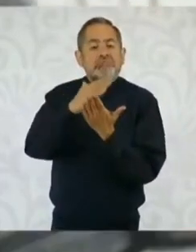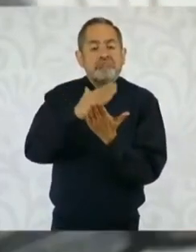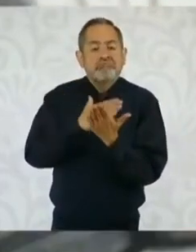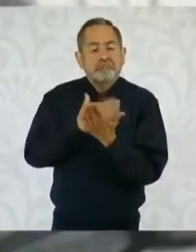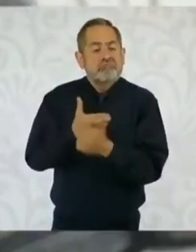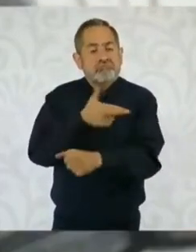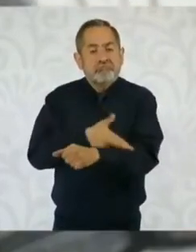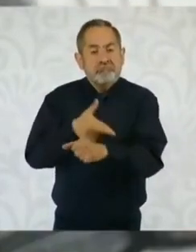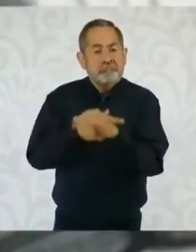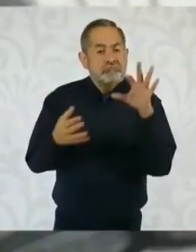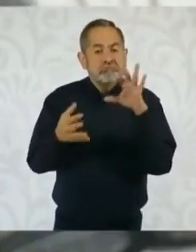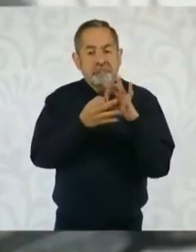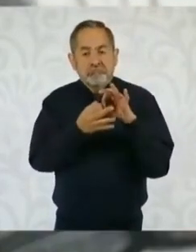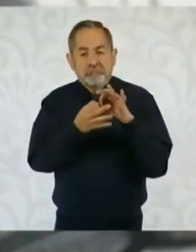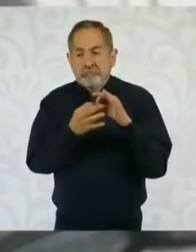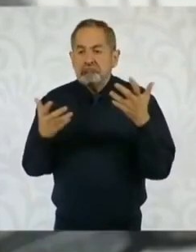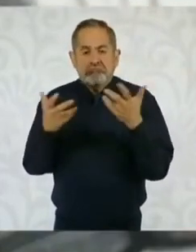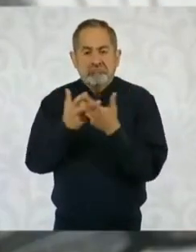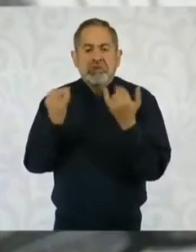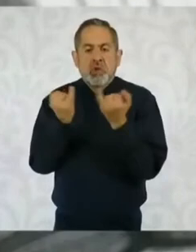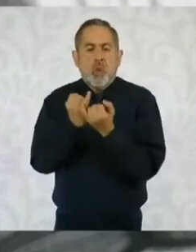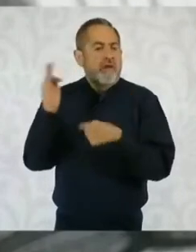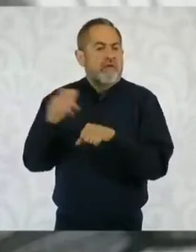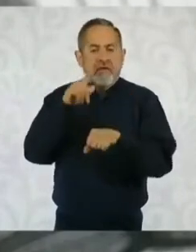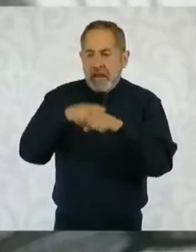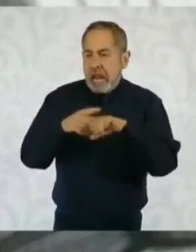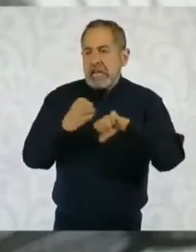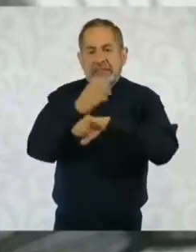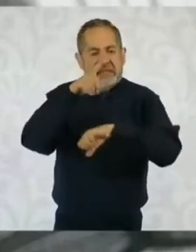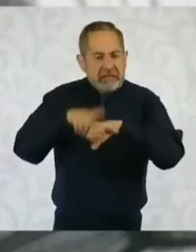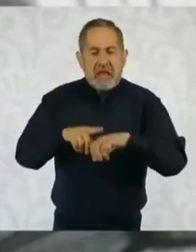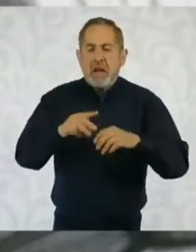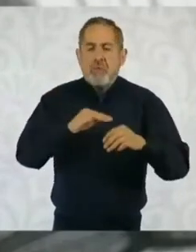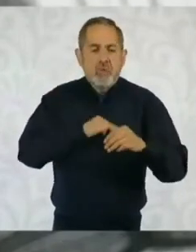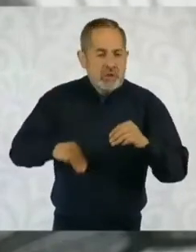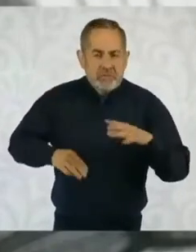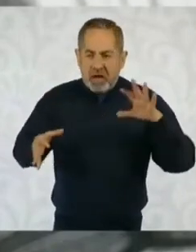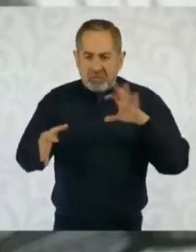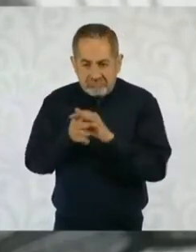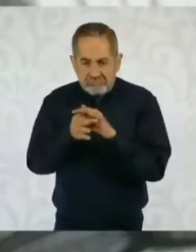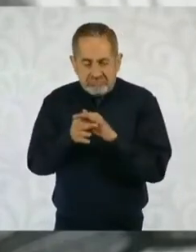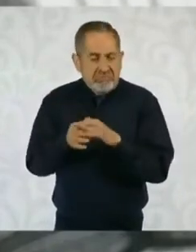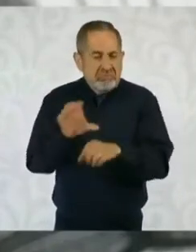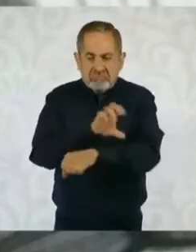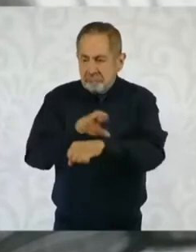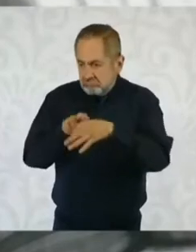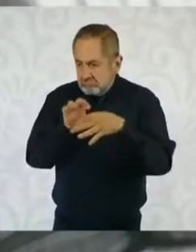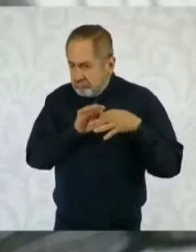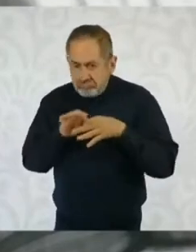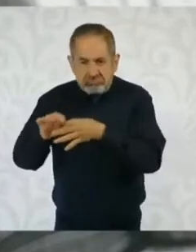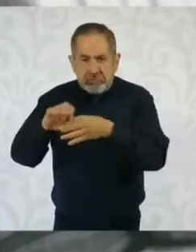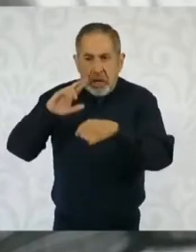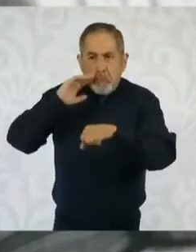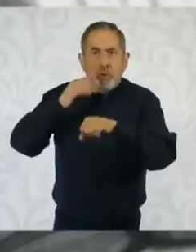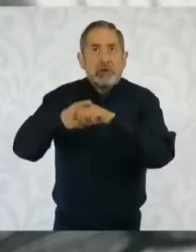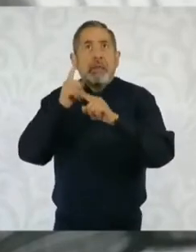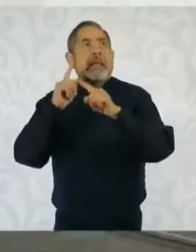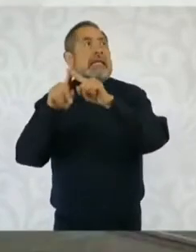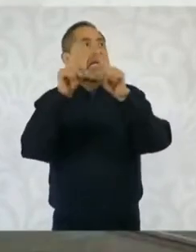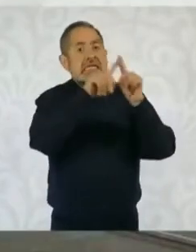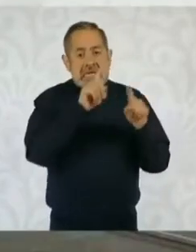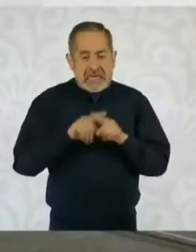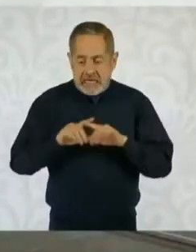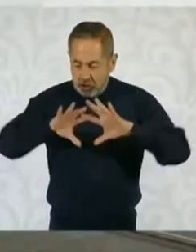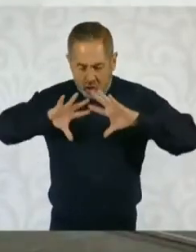que sea acorde a todos los niveles y poderes de gobierno, y se va a coordinar con todas las autoridades que son las responsables de garantizar el acceso a